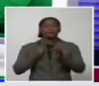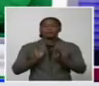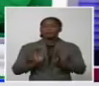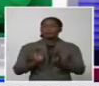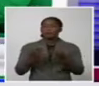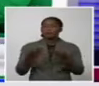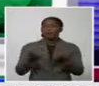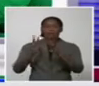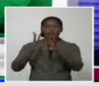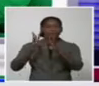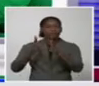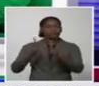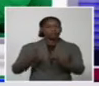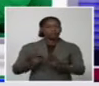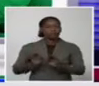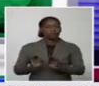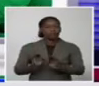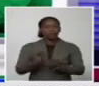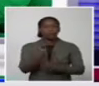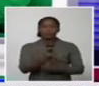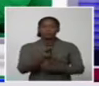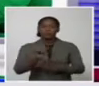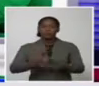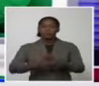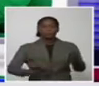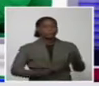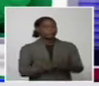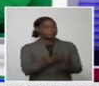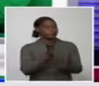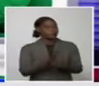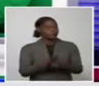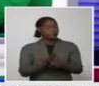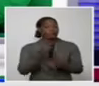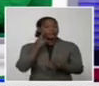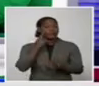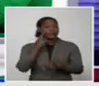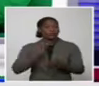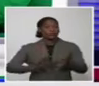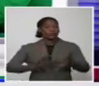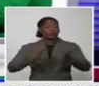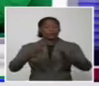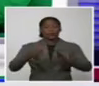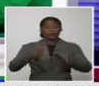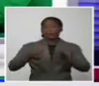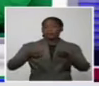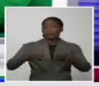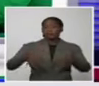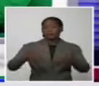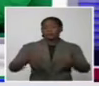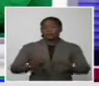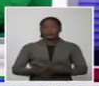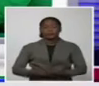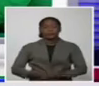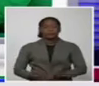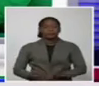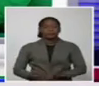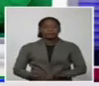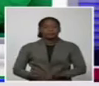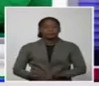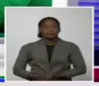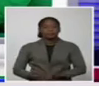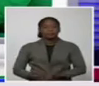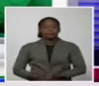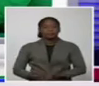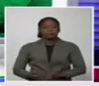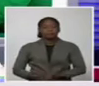denotan lo complejo de la situación epidemiológica que estamos enfrentando. Y lo digo con